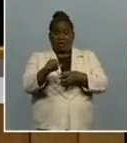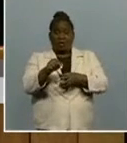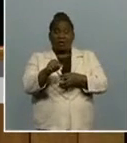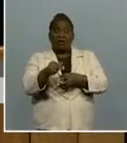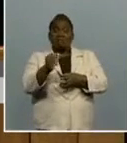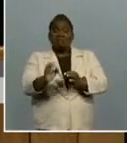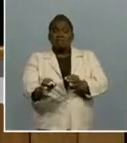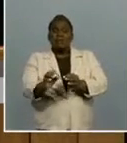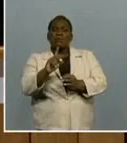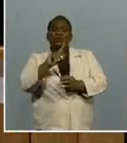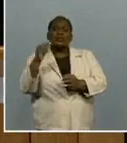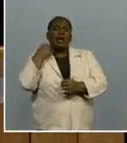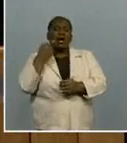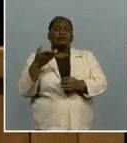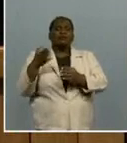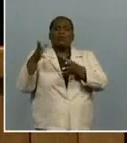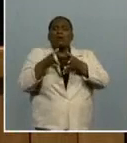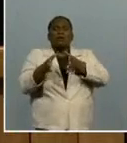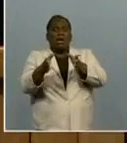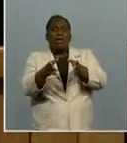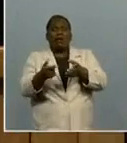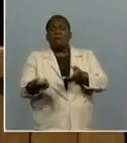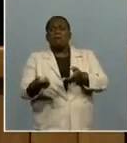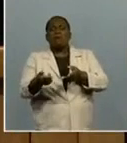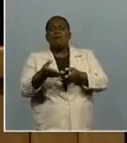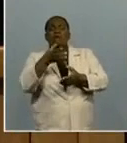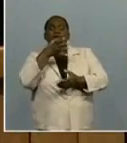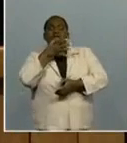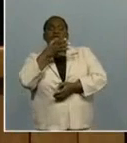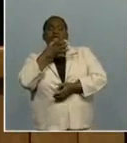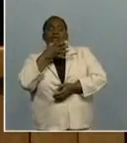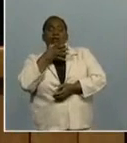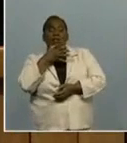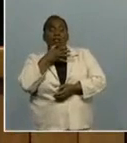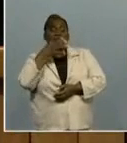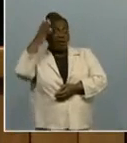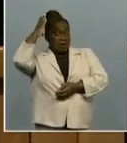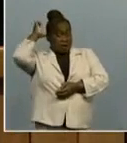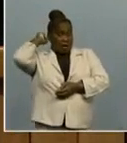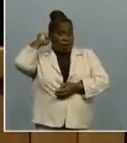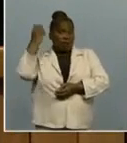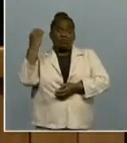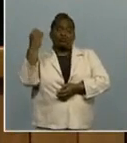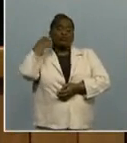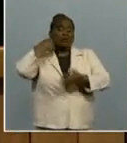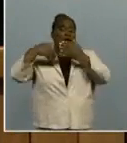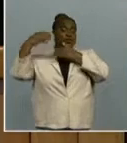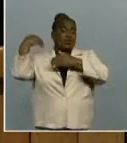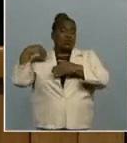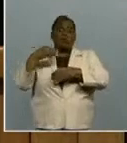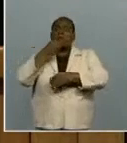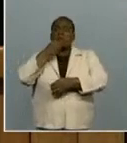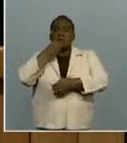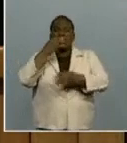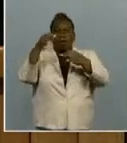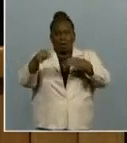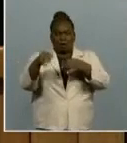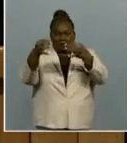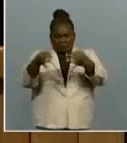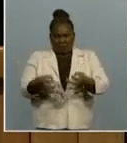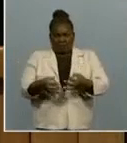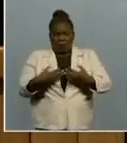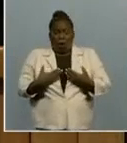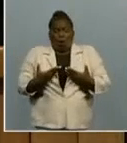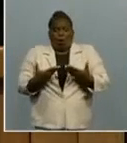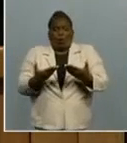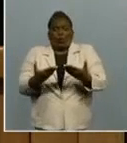guiado por fidel y raúl a lo largo de más de seis intensas décadas puedes declarar hoy con dignidad y orgullo